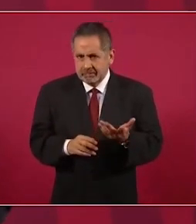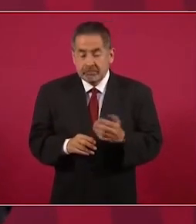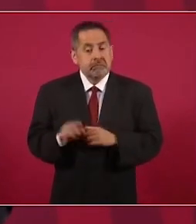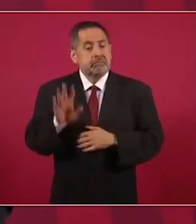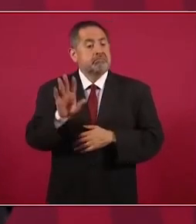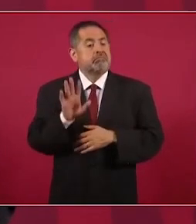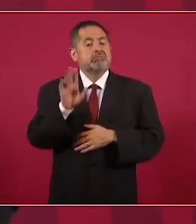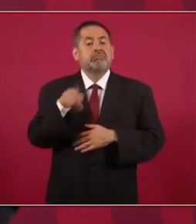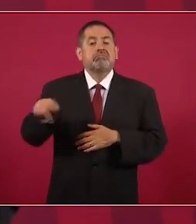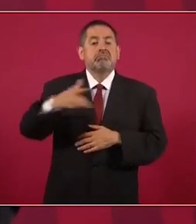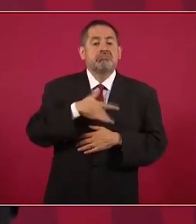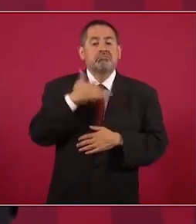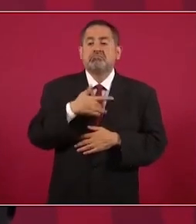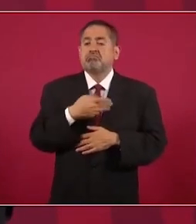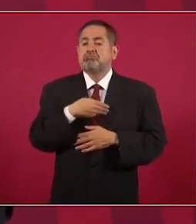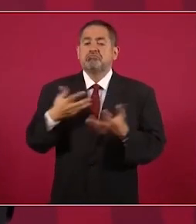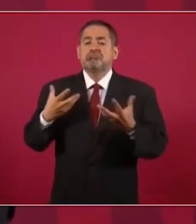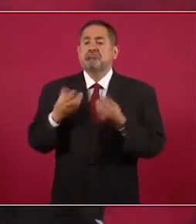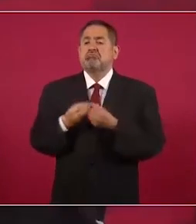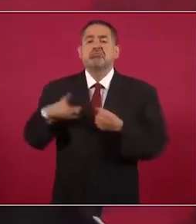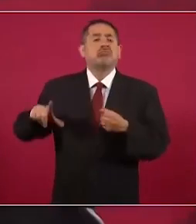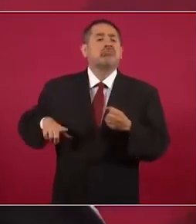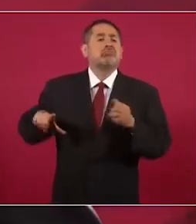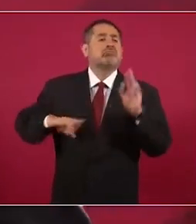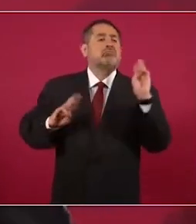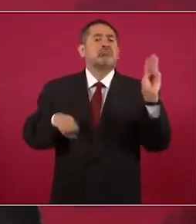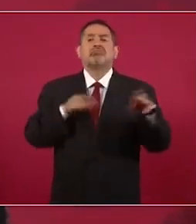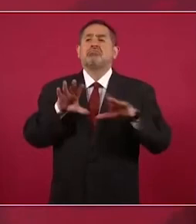miembros de del gobierno del mundo.